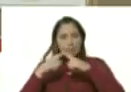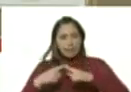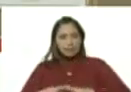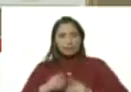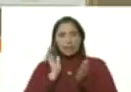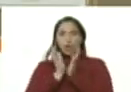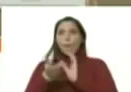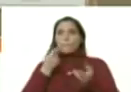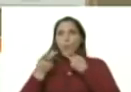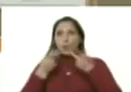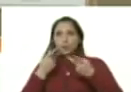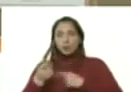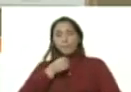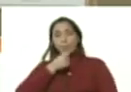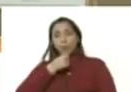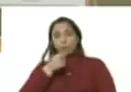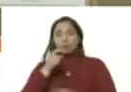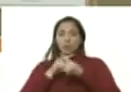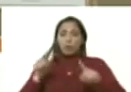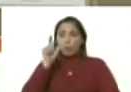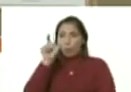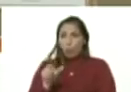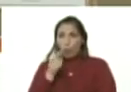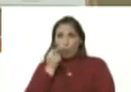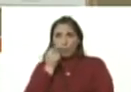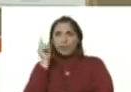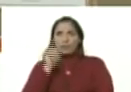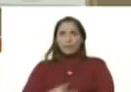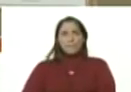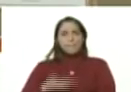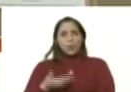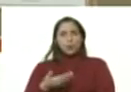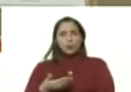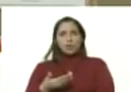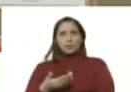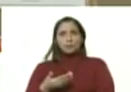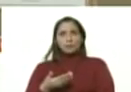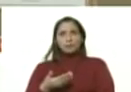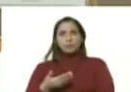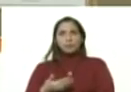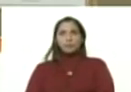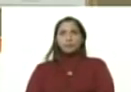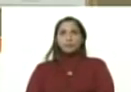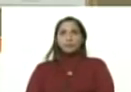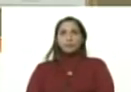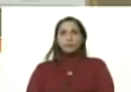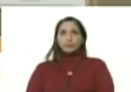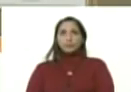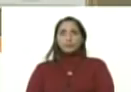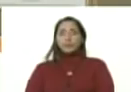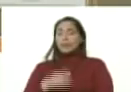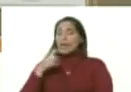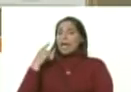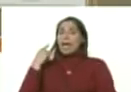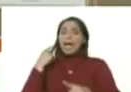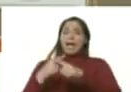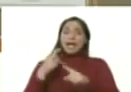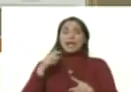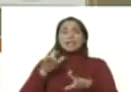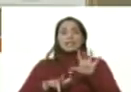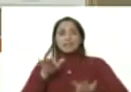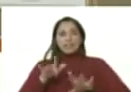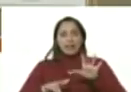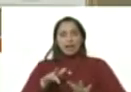investigador, periodista, cineasta, muy importante también Ramat Mohammad, exsecretario general de la Organización Consultiva